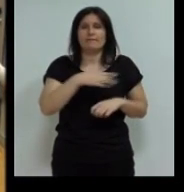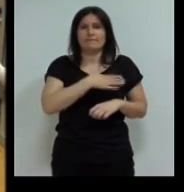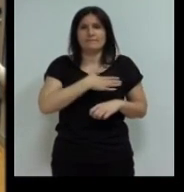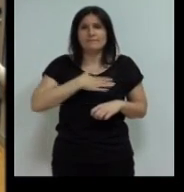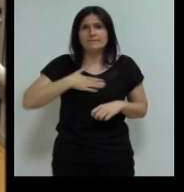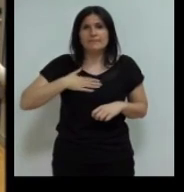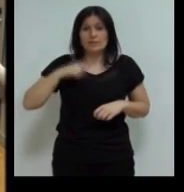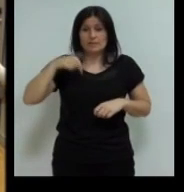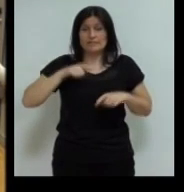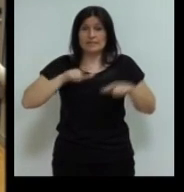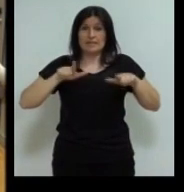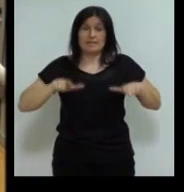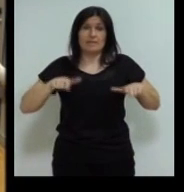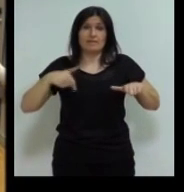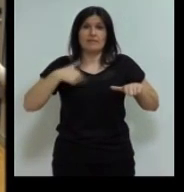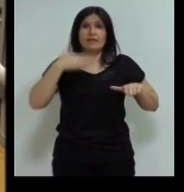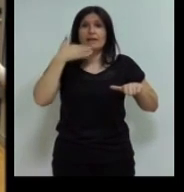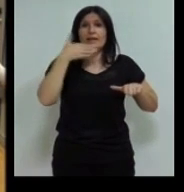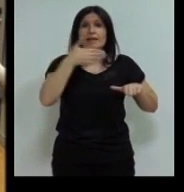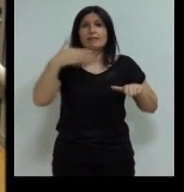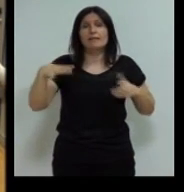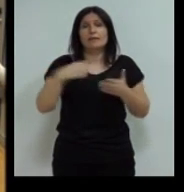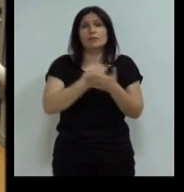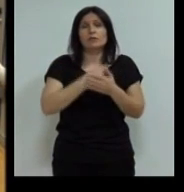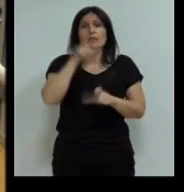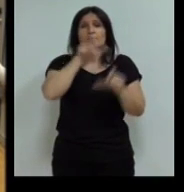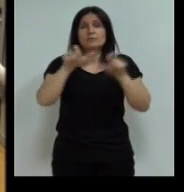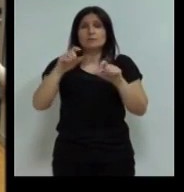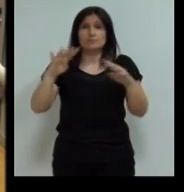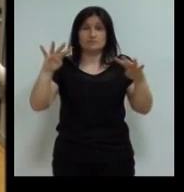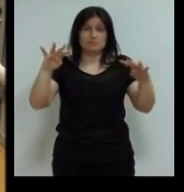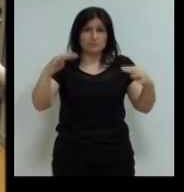también desde aquí dar las gracias a todos los que nos estén